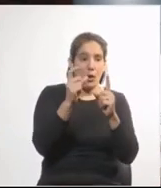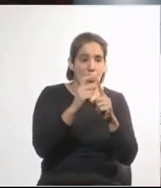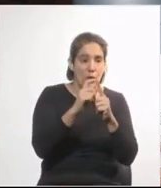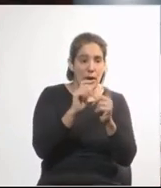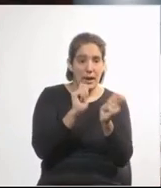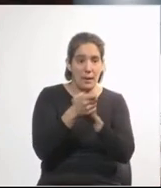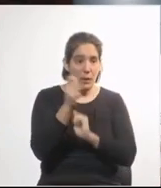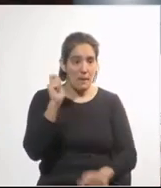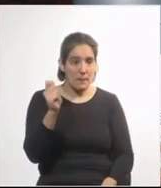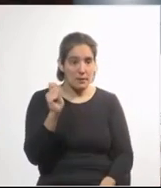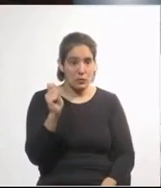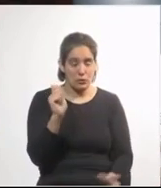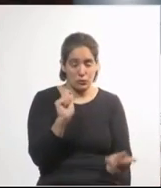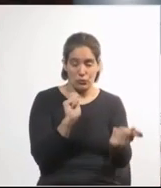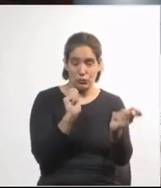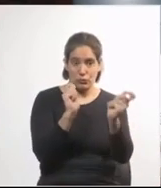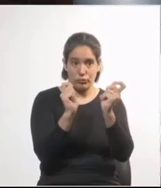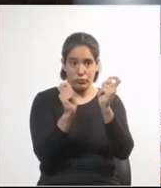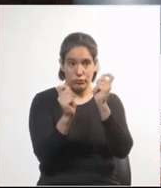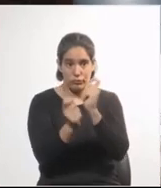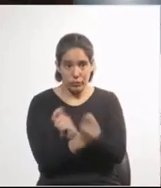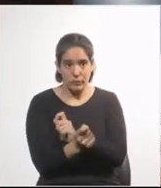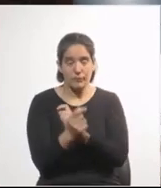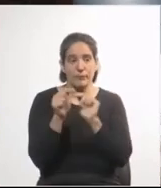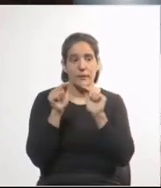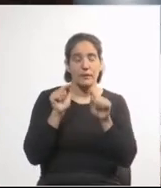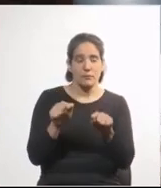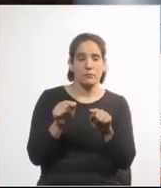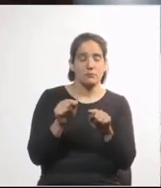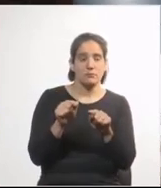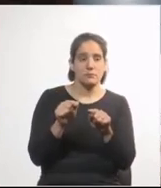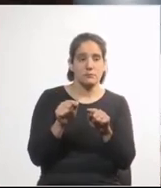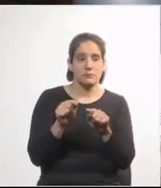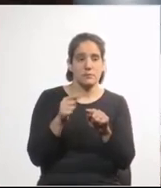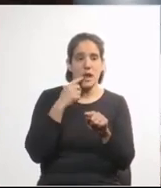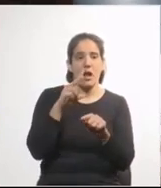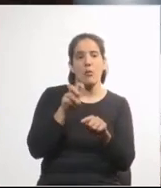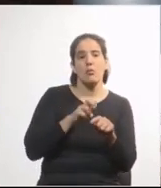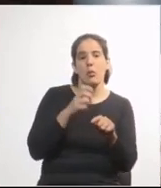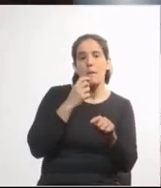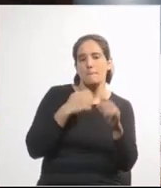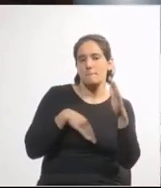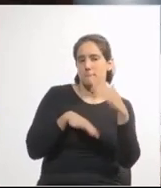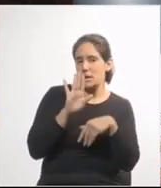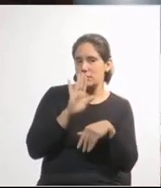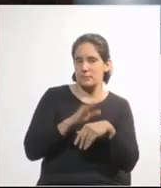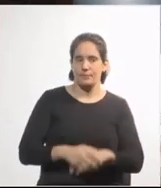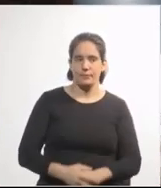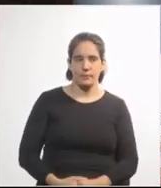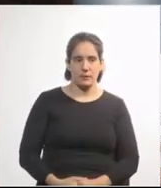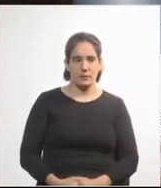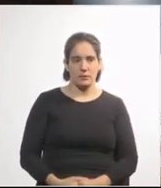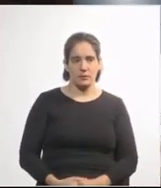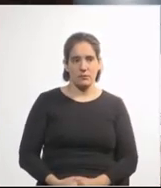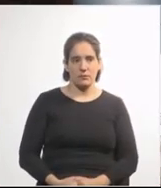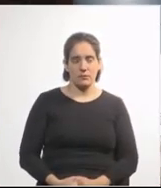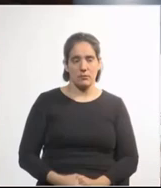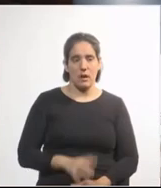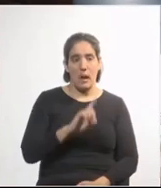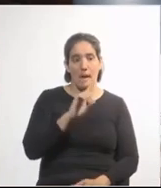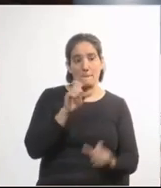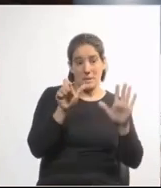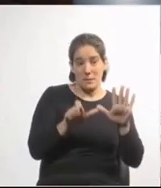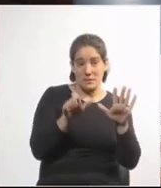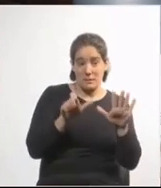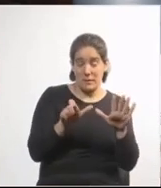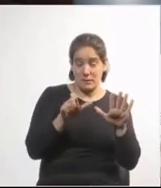la evaluación de los activos y pasivos, las ganancias son aún más destacadas. En el primer